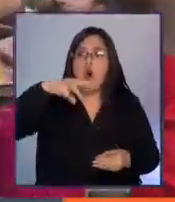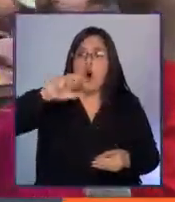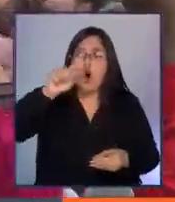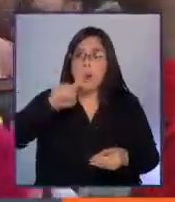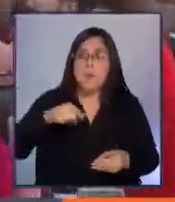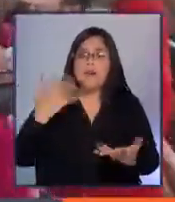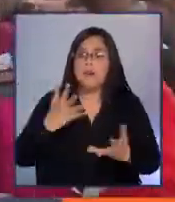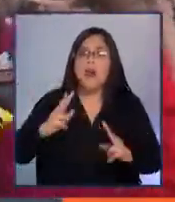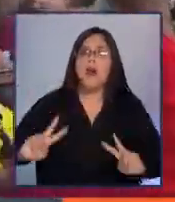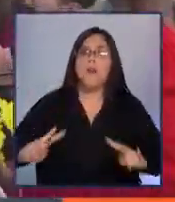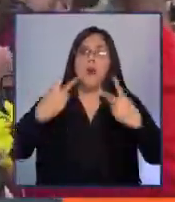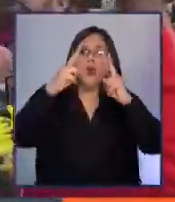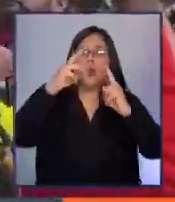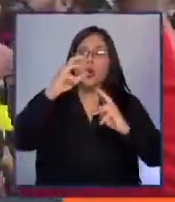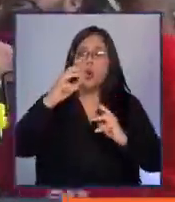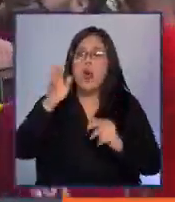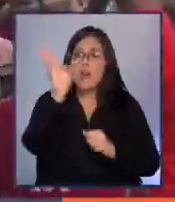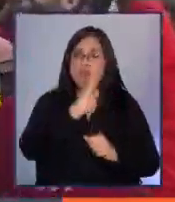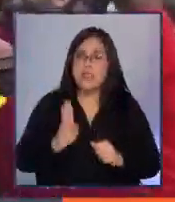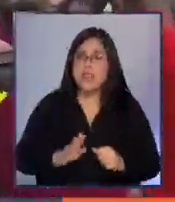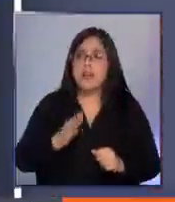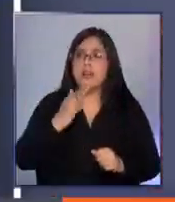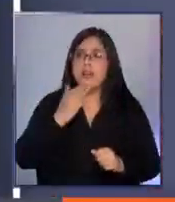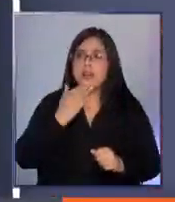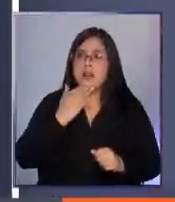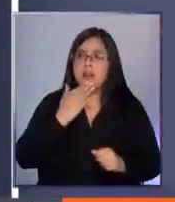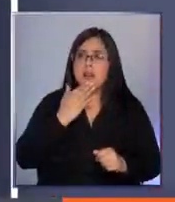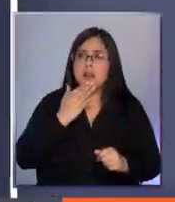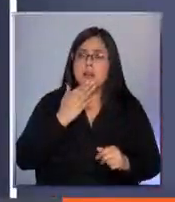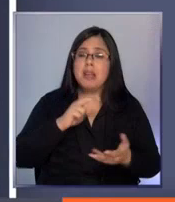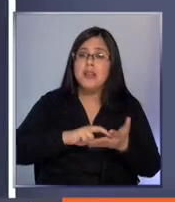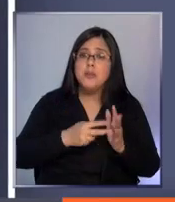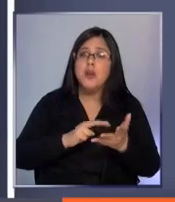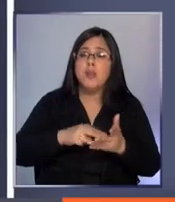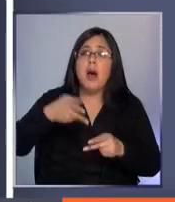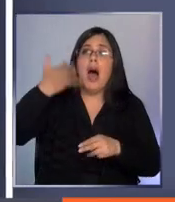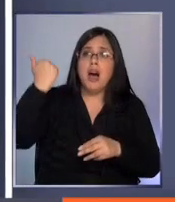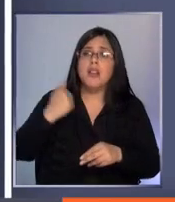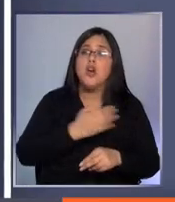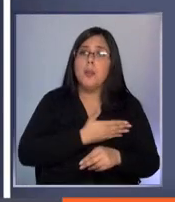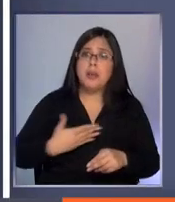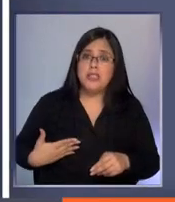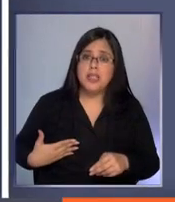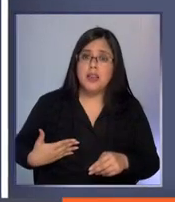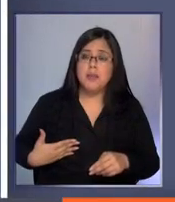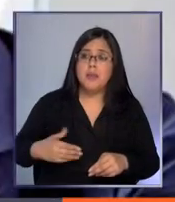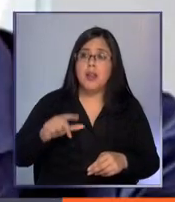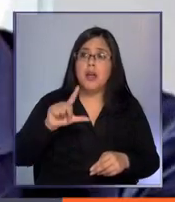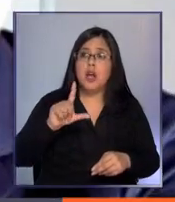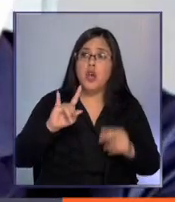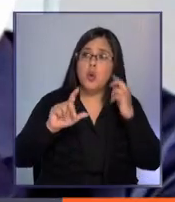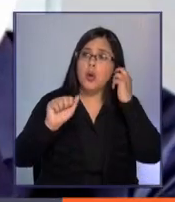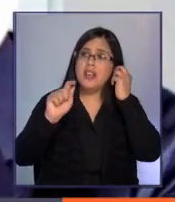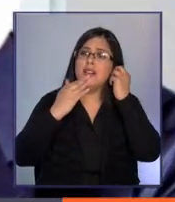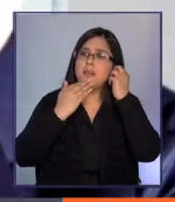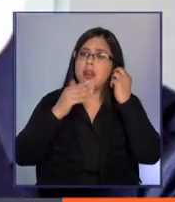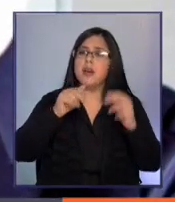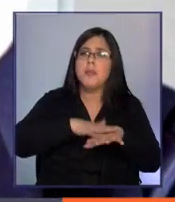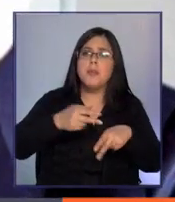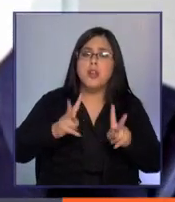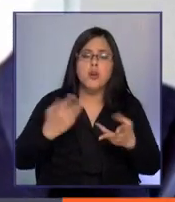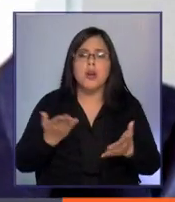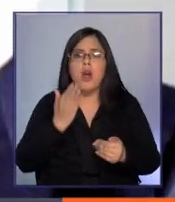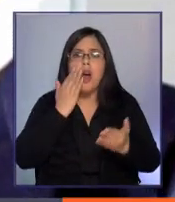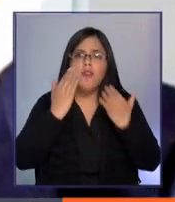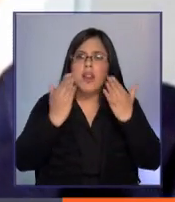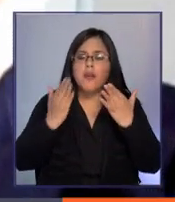Delató al expresidente Lula en sus operaciones, el mismo con el que se reunió en Chile, y su testimonio le habría permitido lograr beneficios